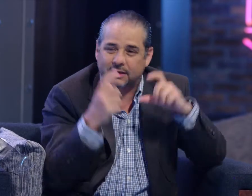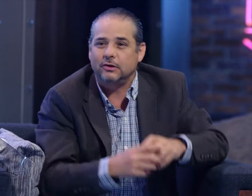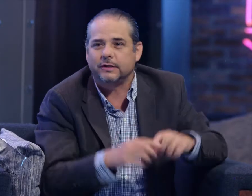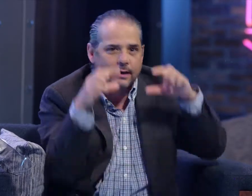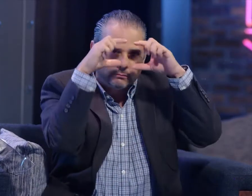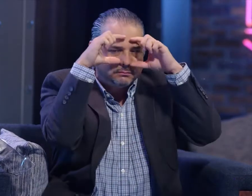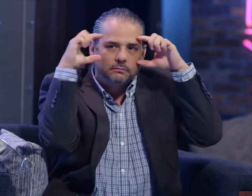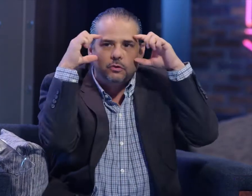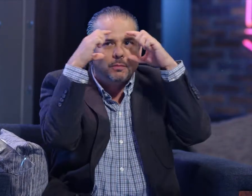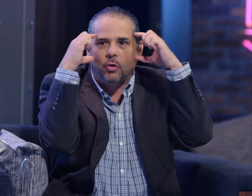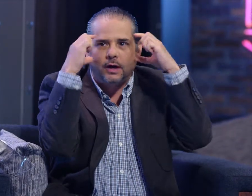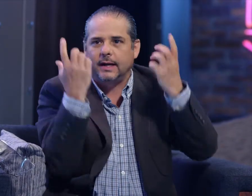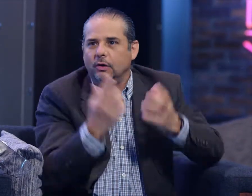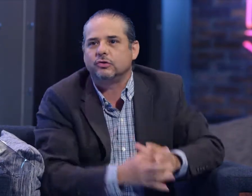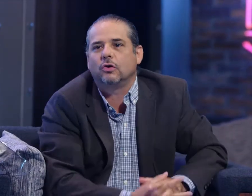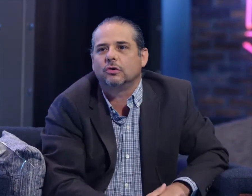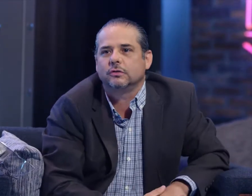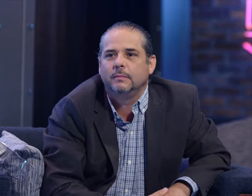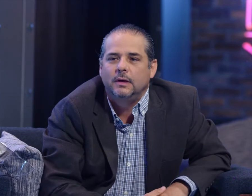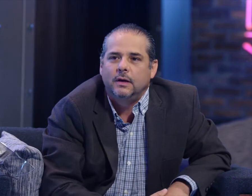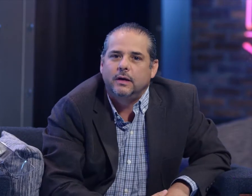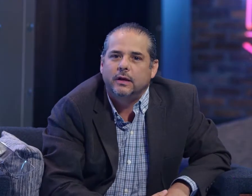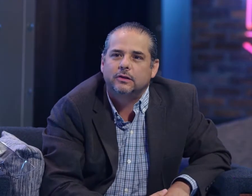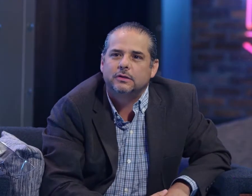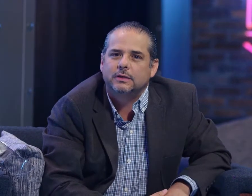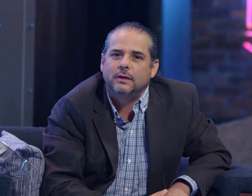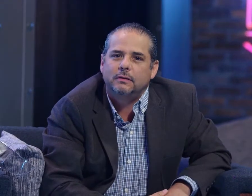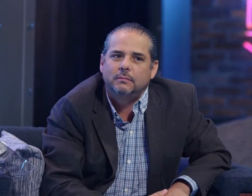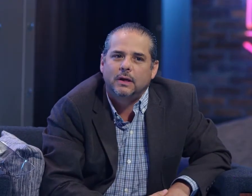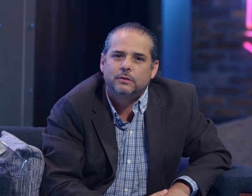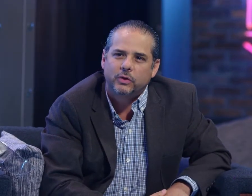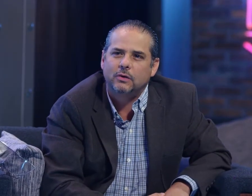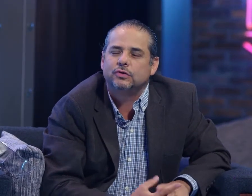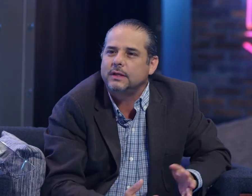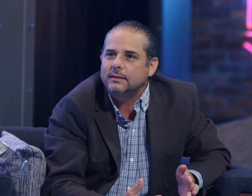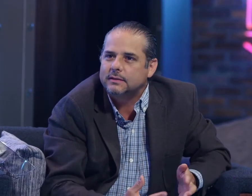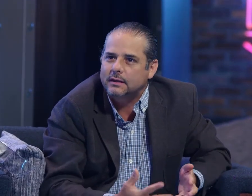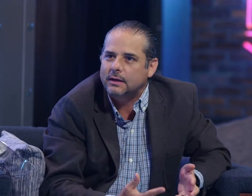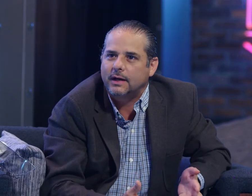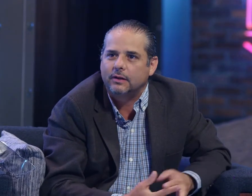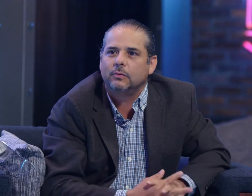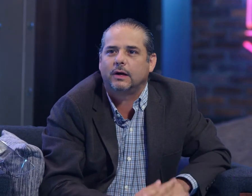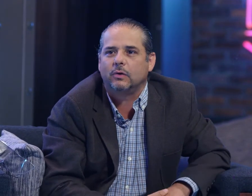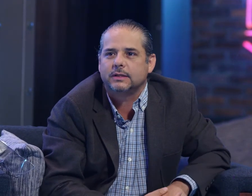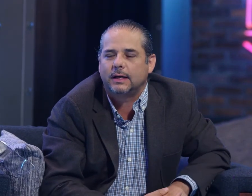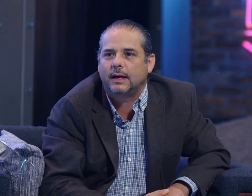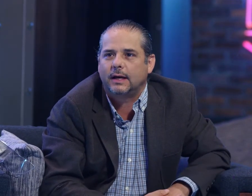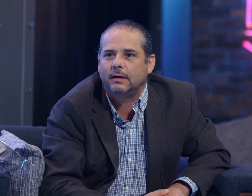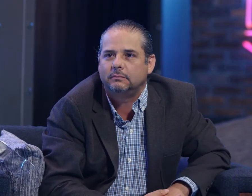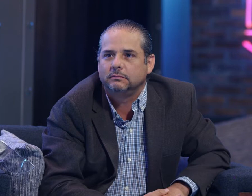Los gogles que nos dan no embonan a los ojos. Entonces, es muy angustiante estar trabajando